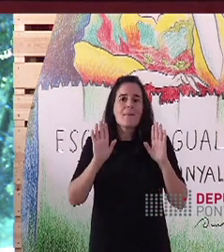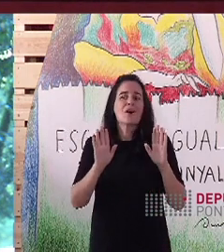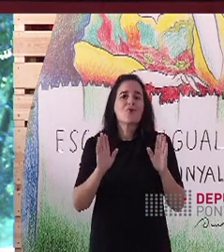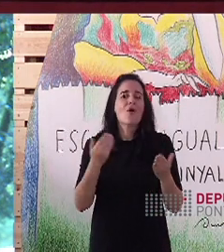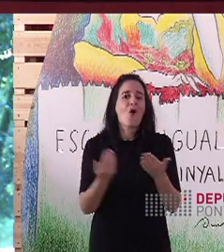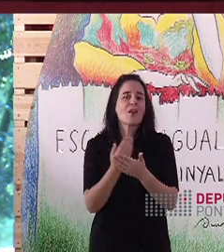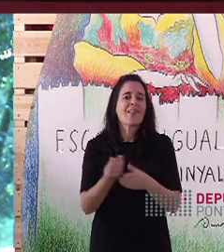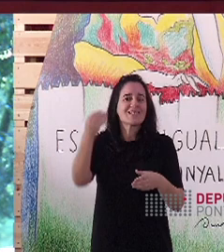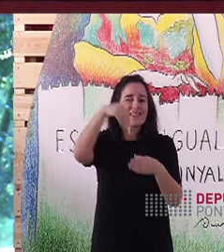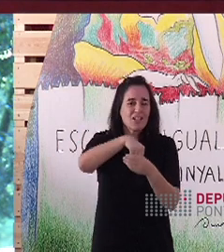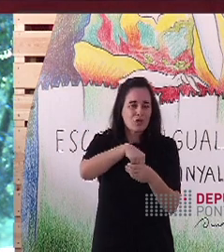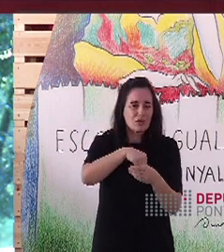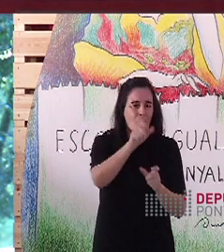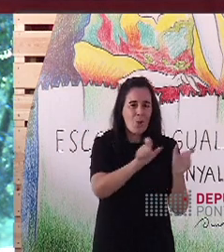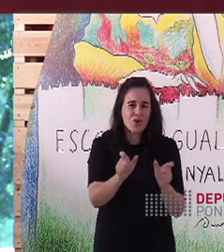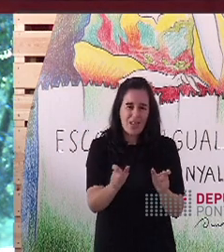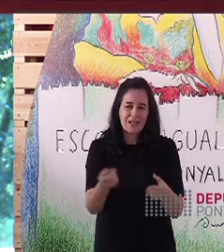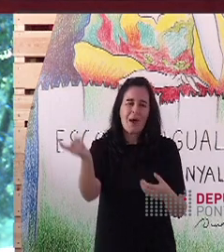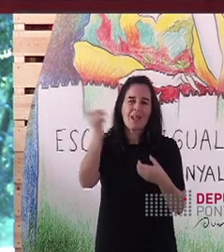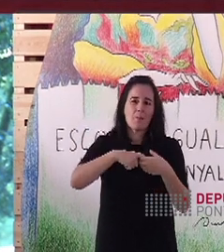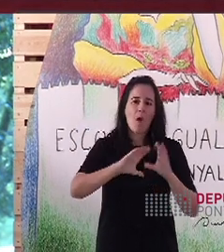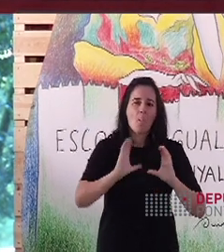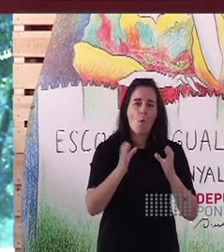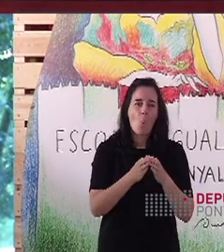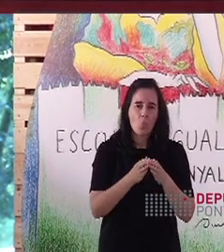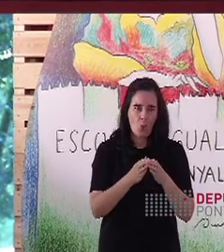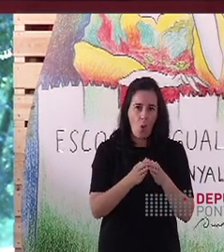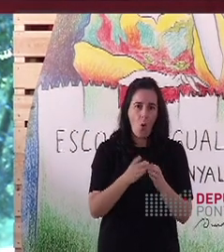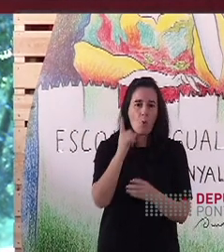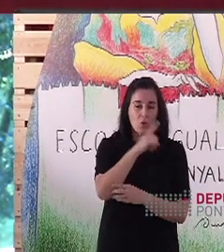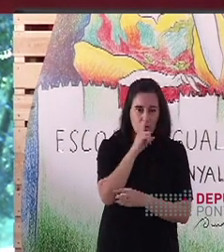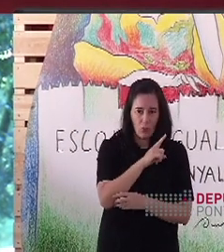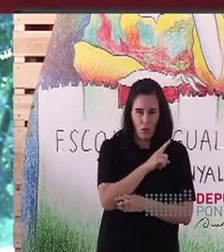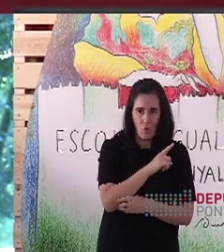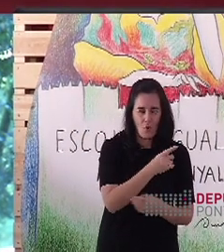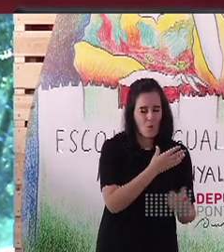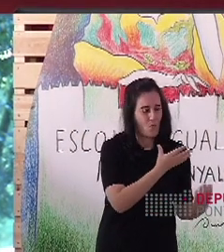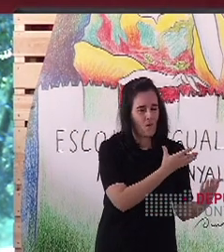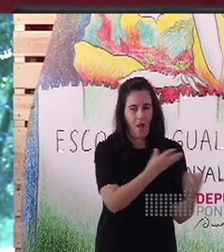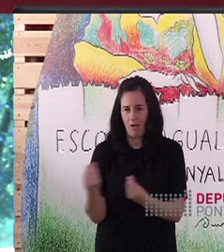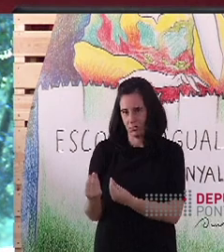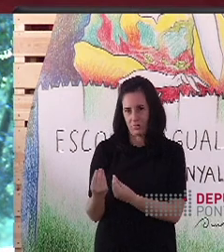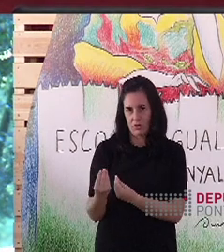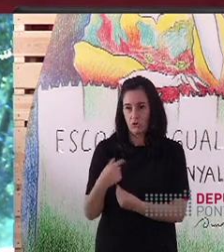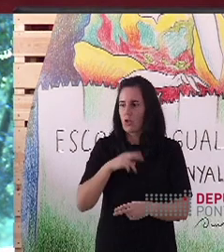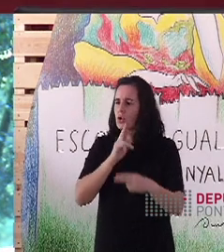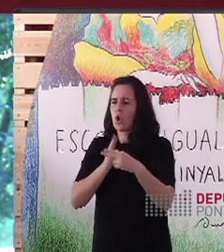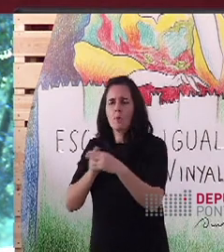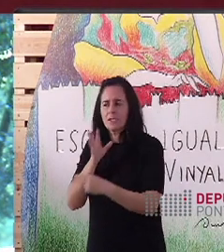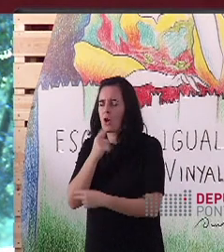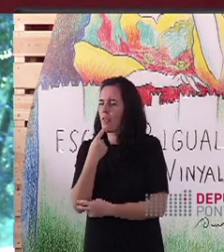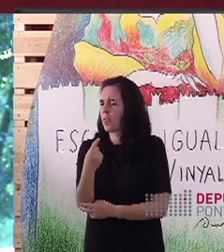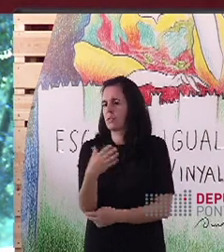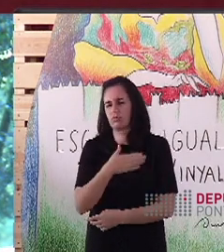del proxenetismo. O sea, esto no quiero dar nombres porque eso es algo de muy mal gusto y hay